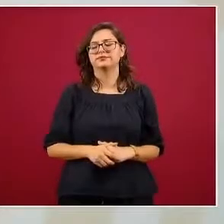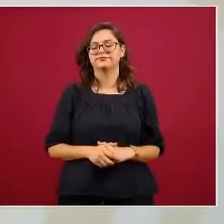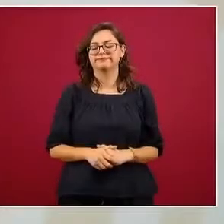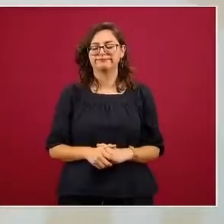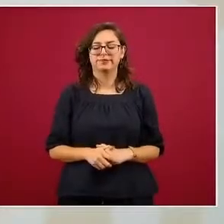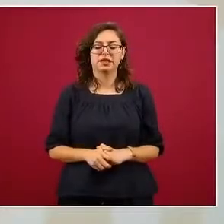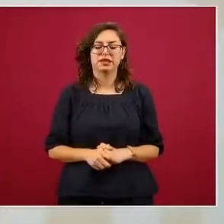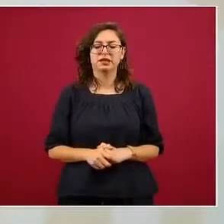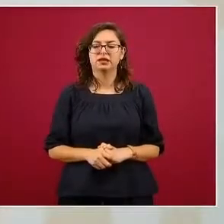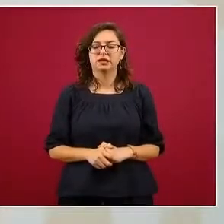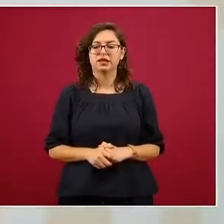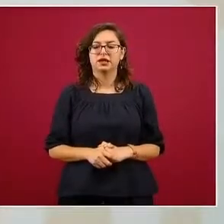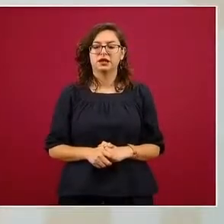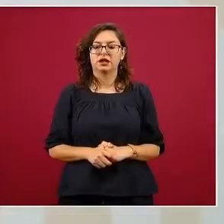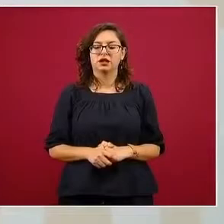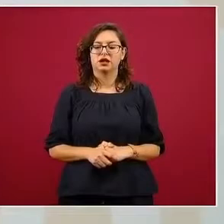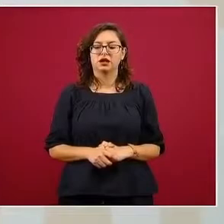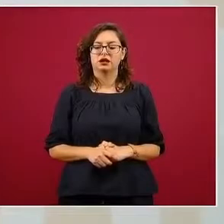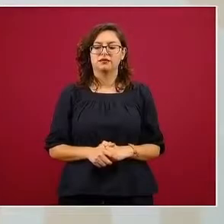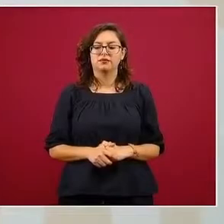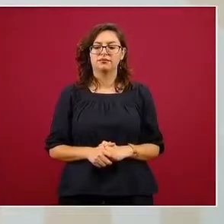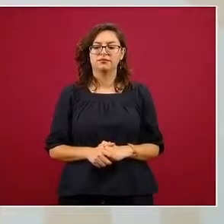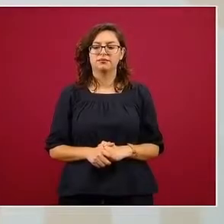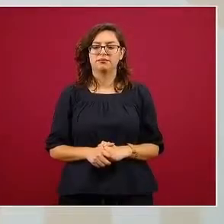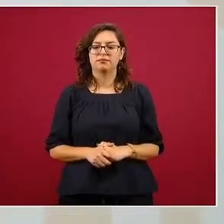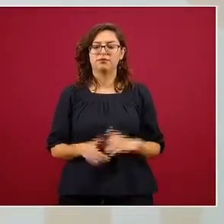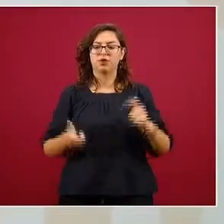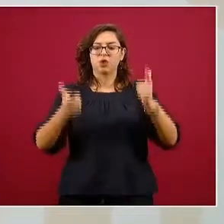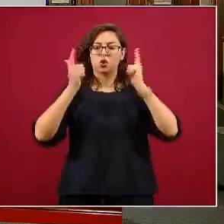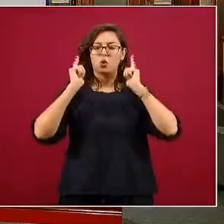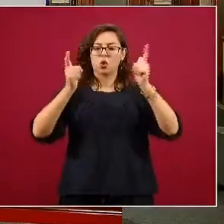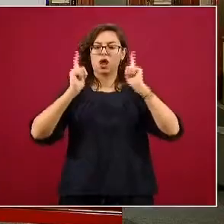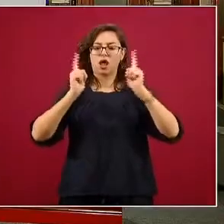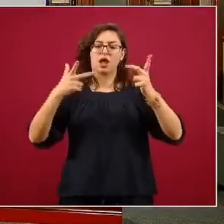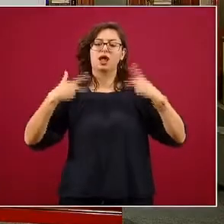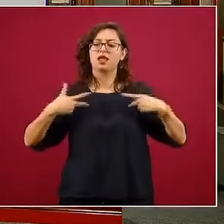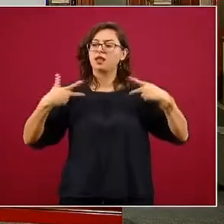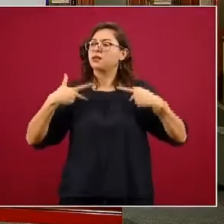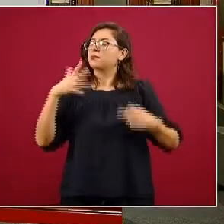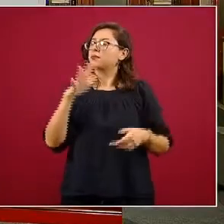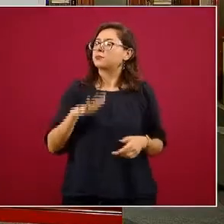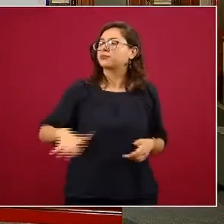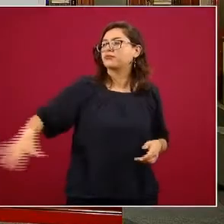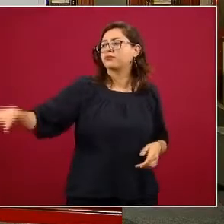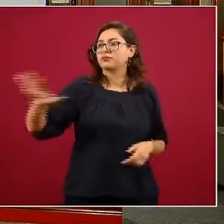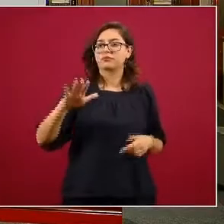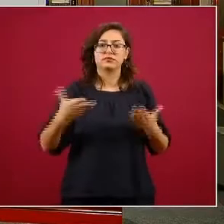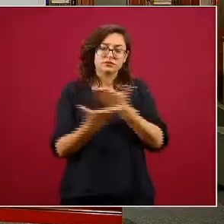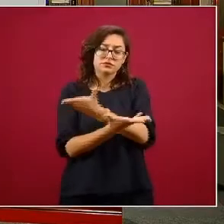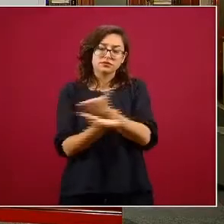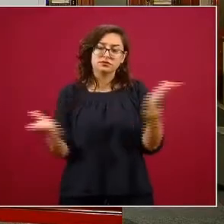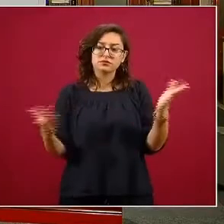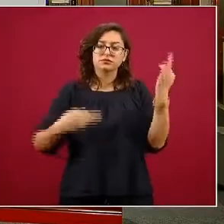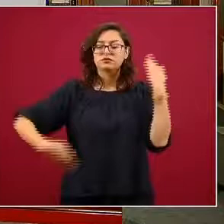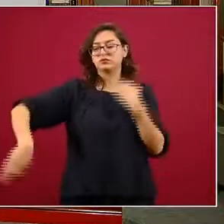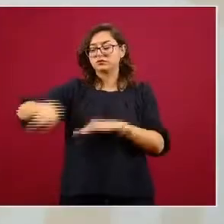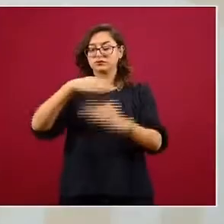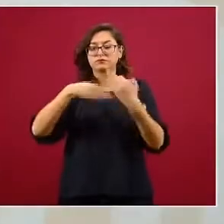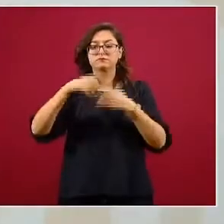ojalá siga el empeño de la sociedad, de todas y todos ustedes, de